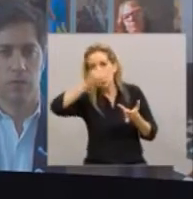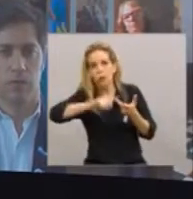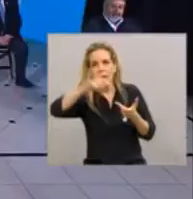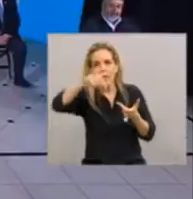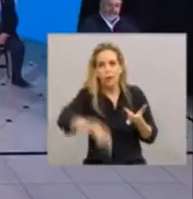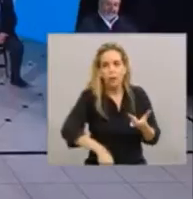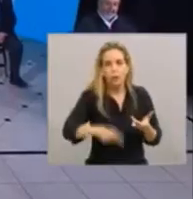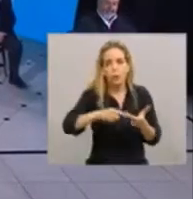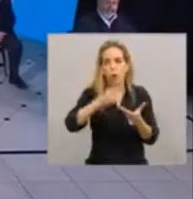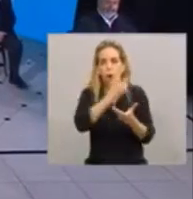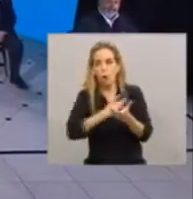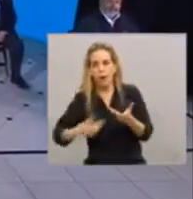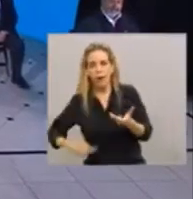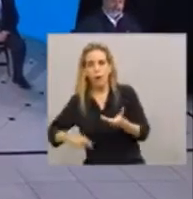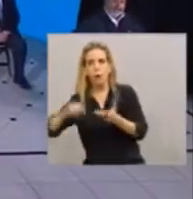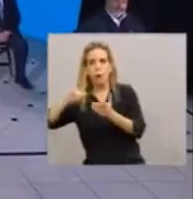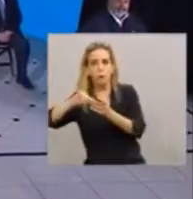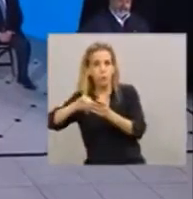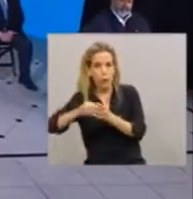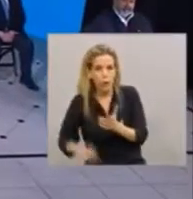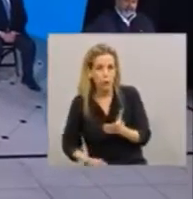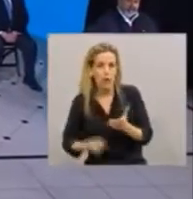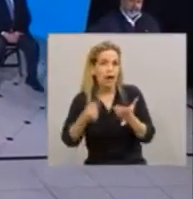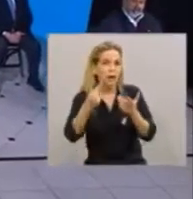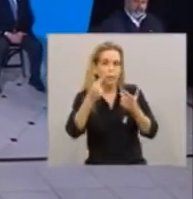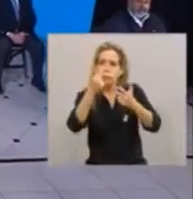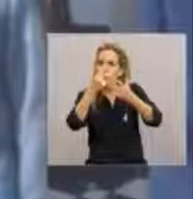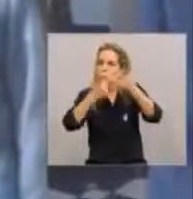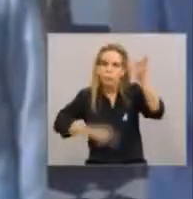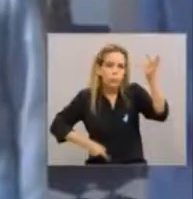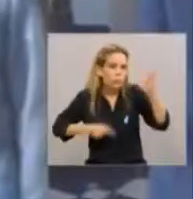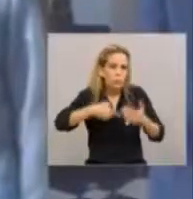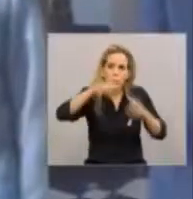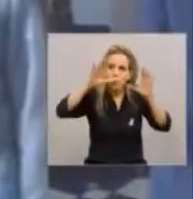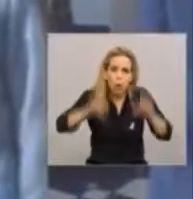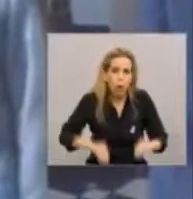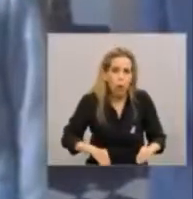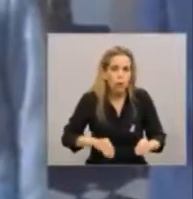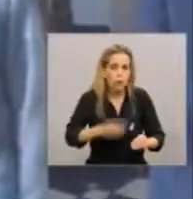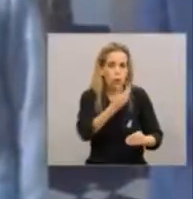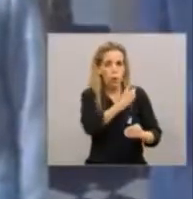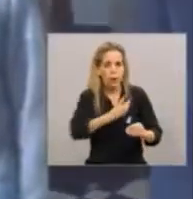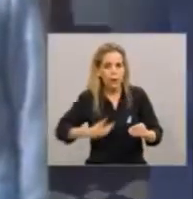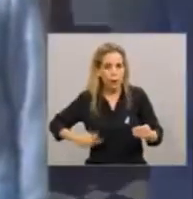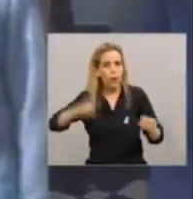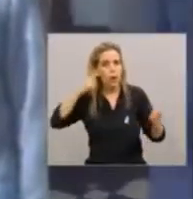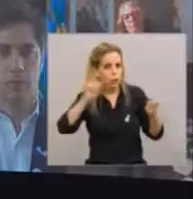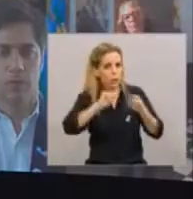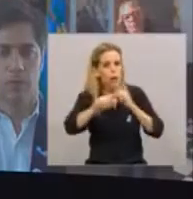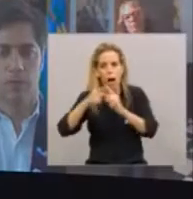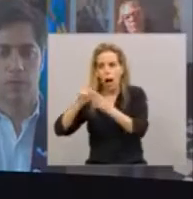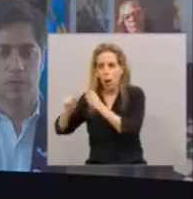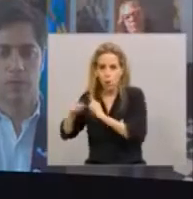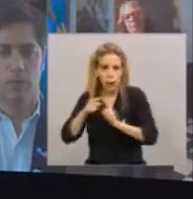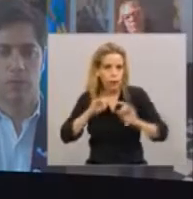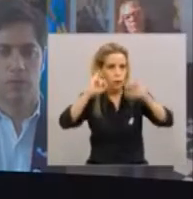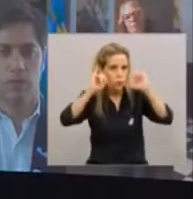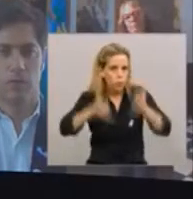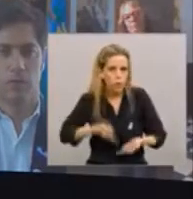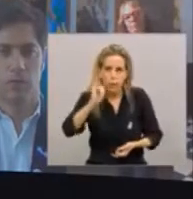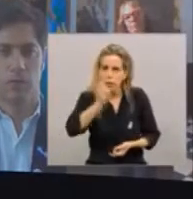acá en el este todos absolutamente todos entendimos que no había un dilema